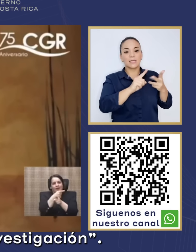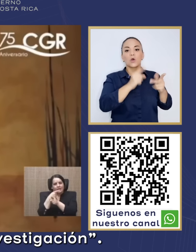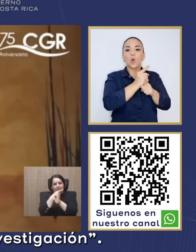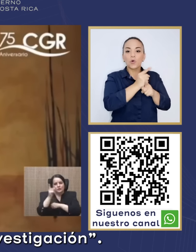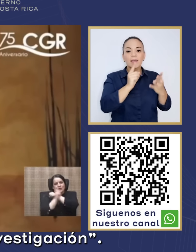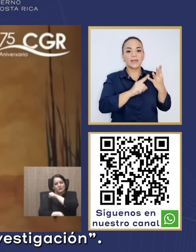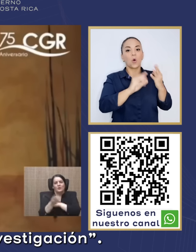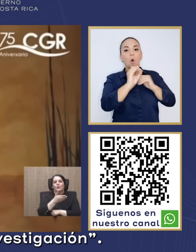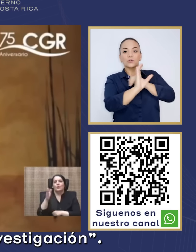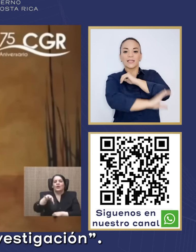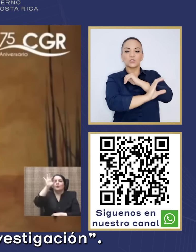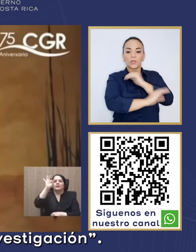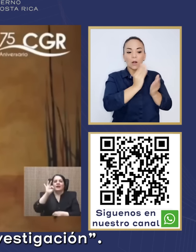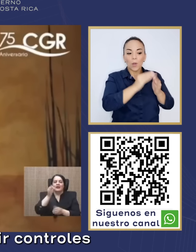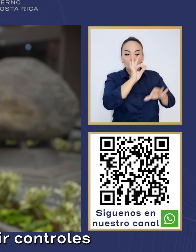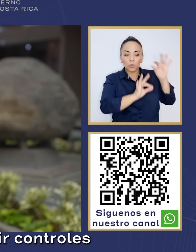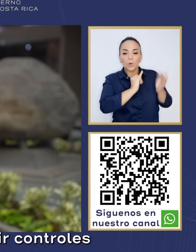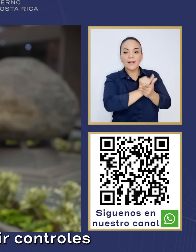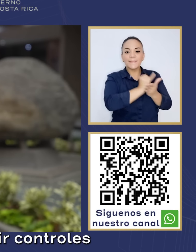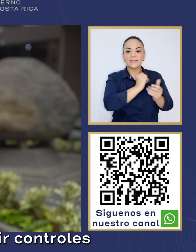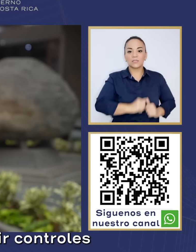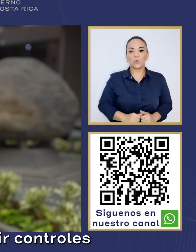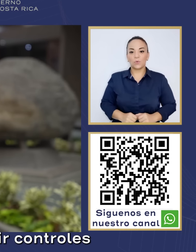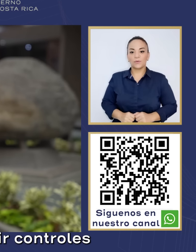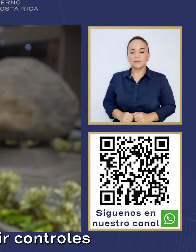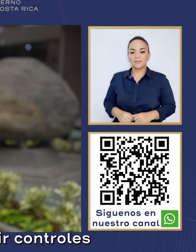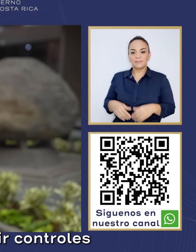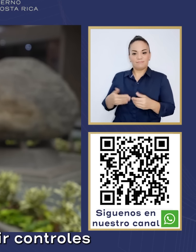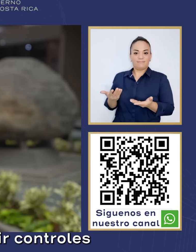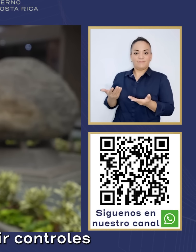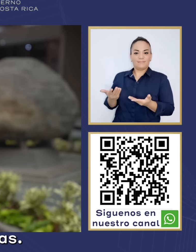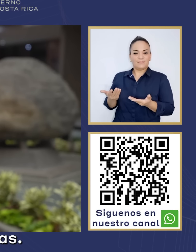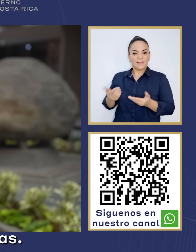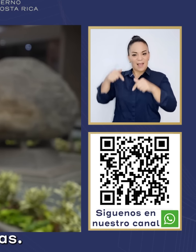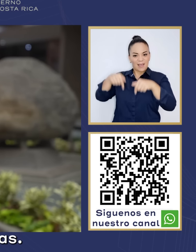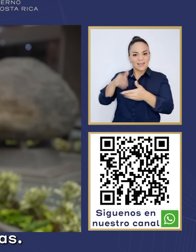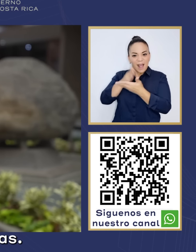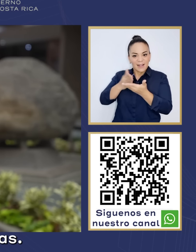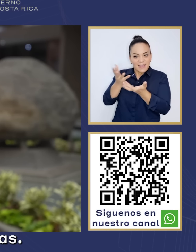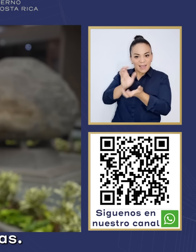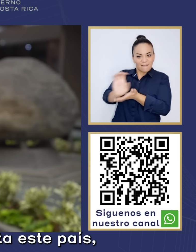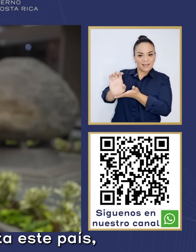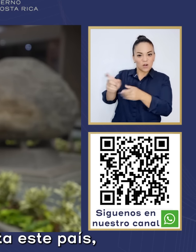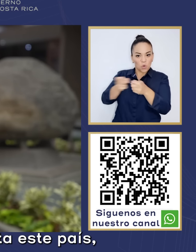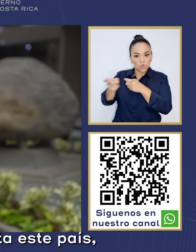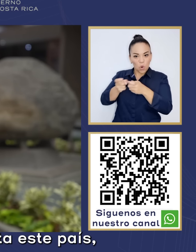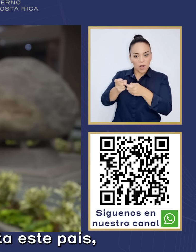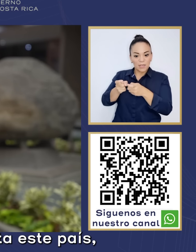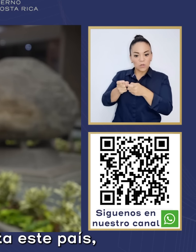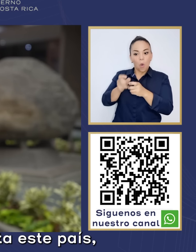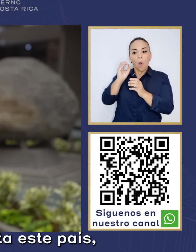sancionar lo que encontró en su investigación. Aquí nadie quiere evadir controles o suavizar reglas. La